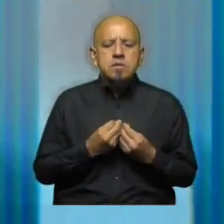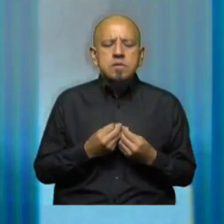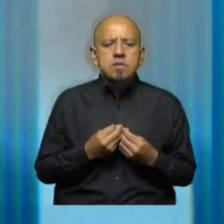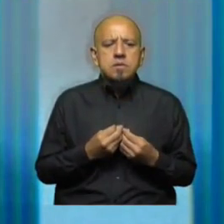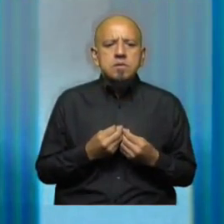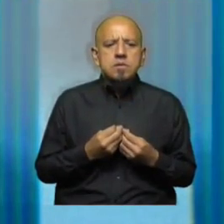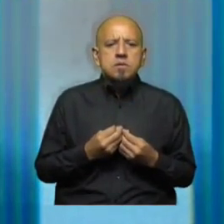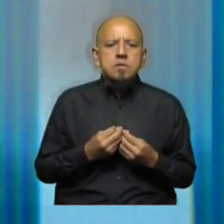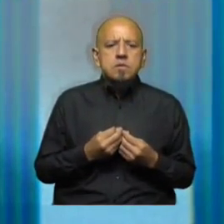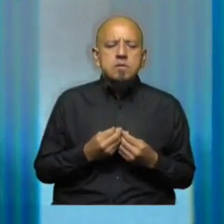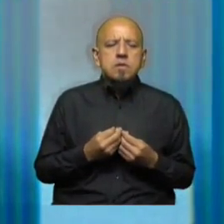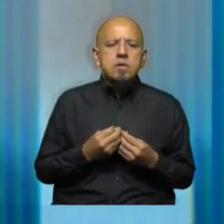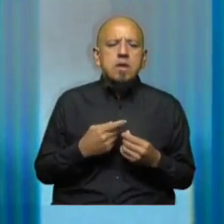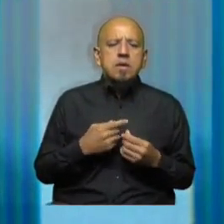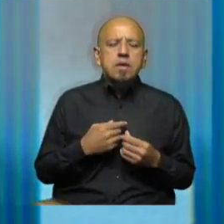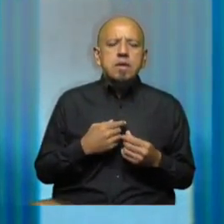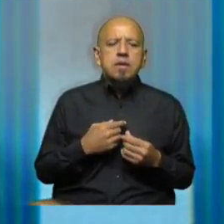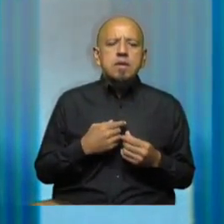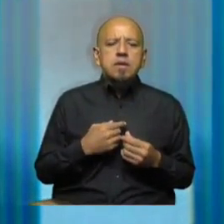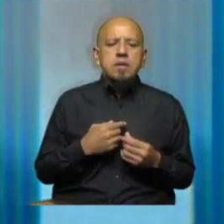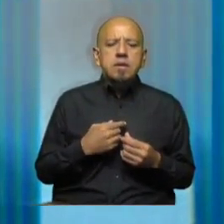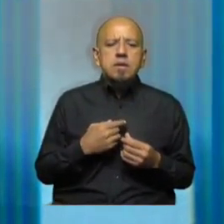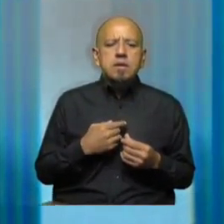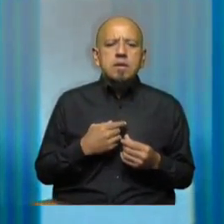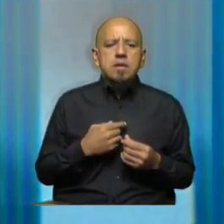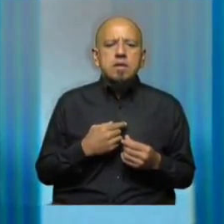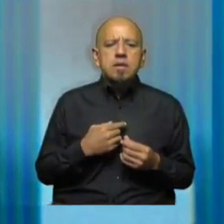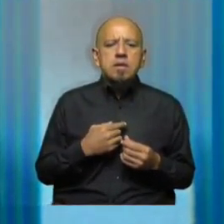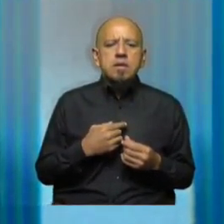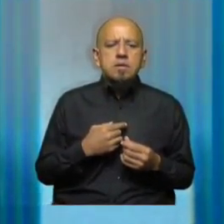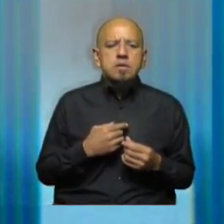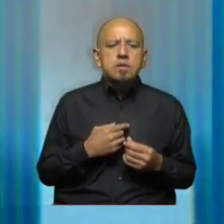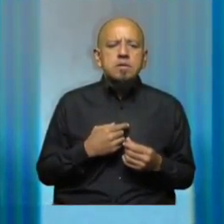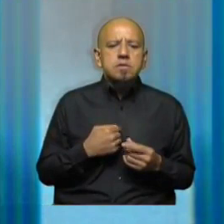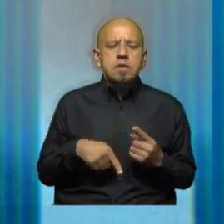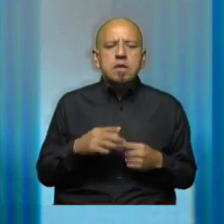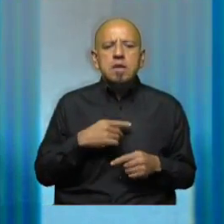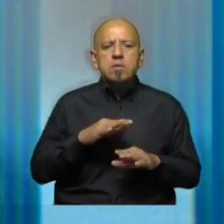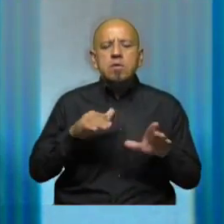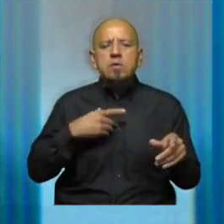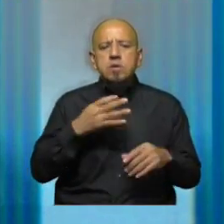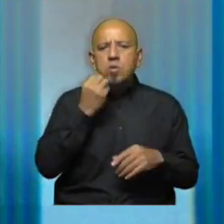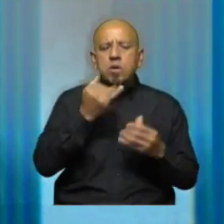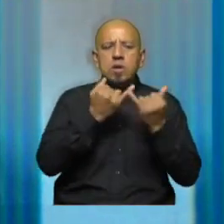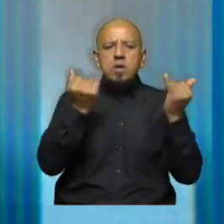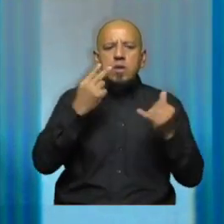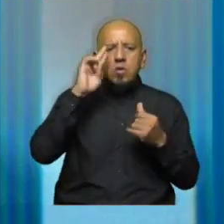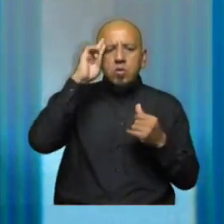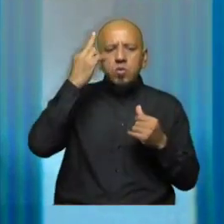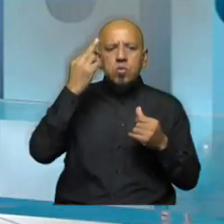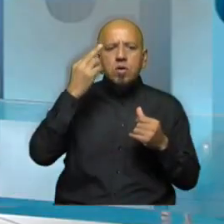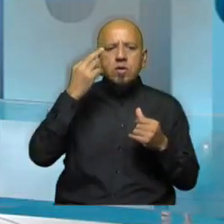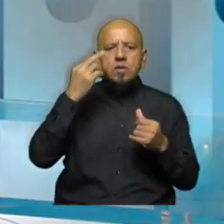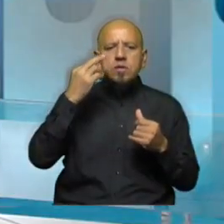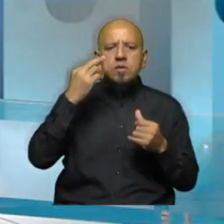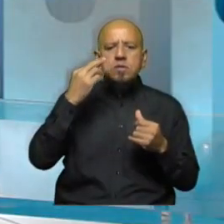cada capítulo. Bueno, en el caso de Romina, están los conductores del programa de aquel momento, que era Buen Día Uruguay, está Adriana Agustín Ferrando.